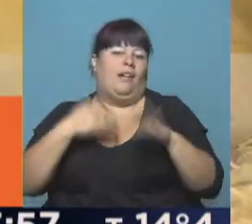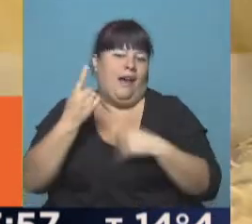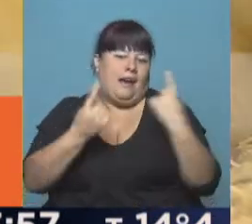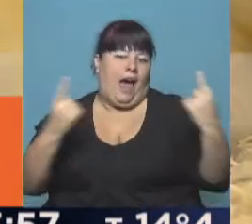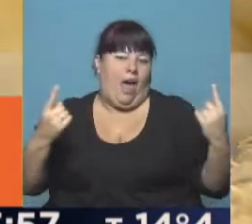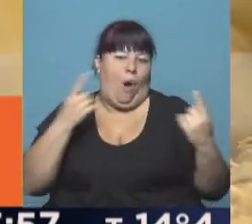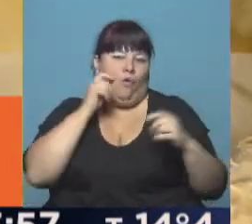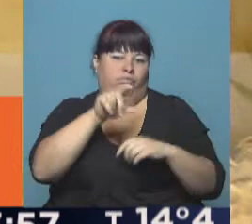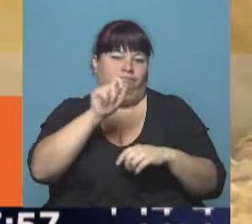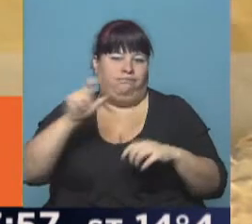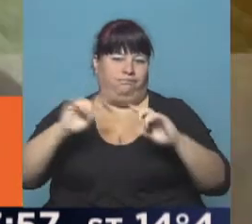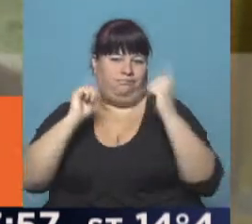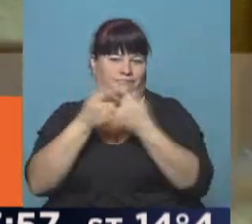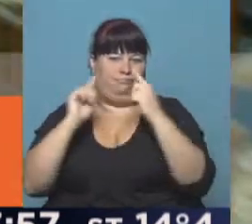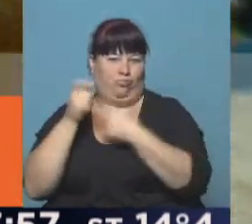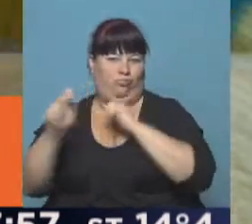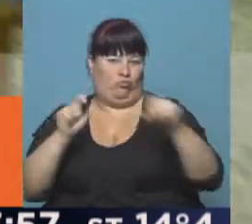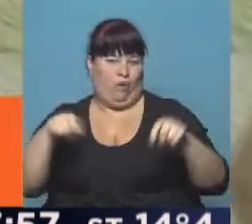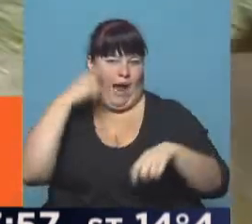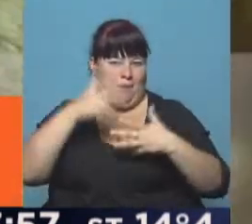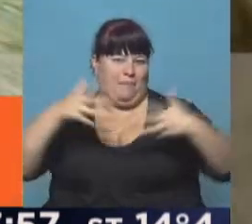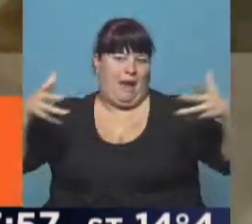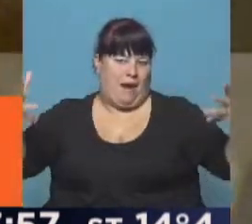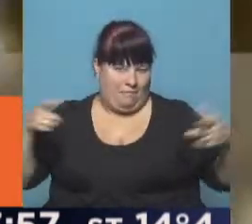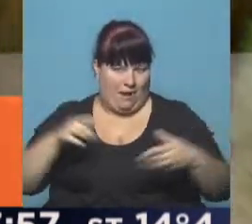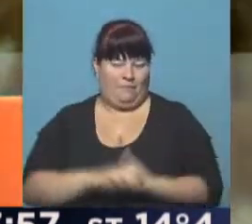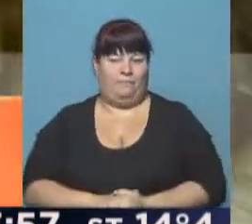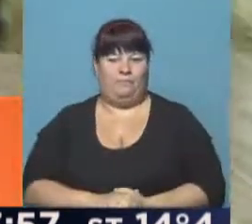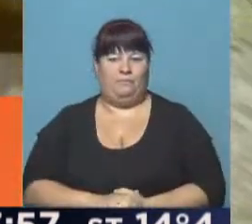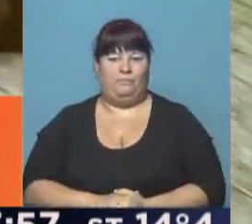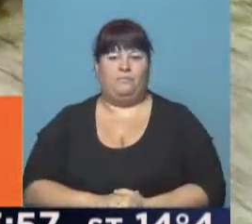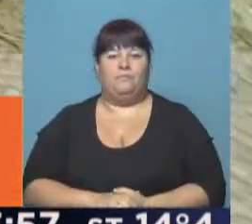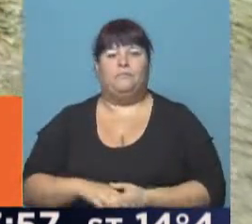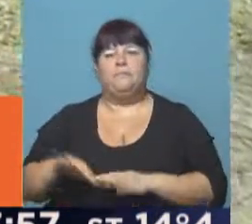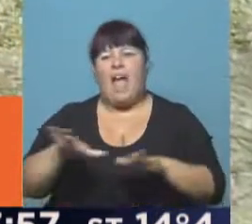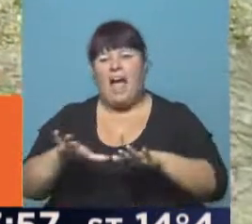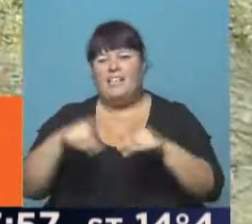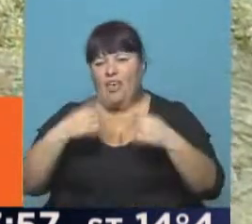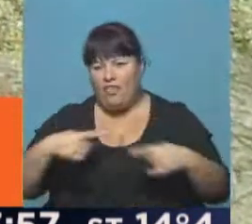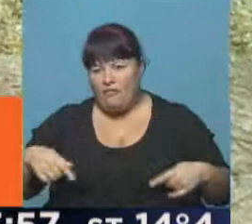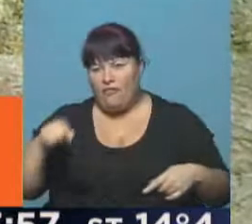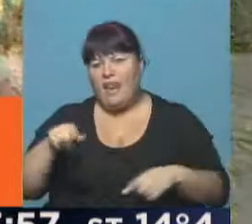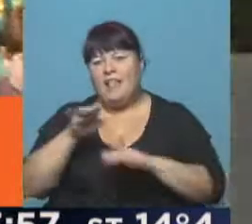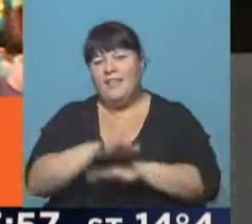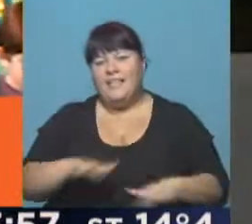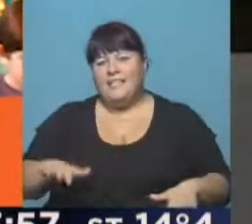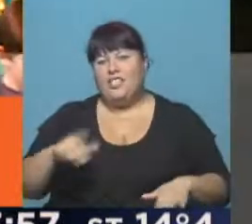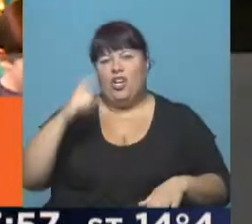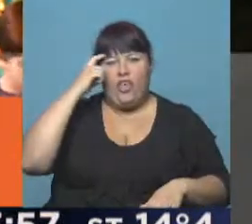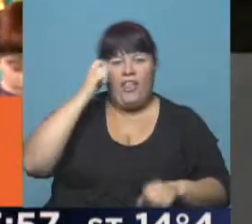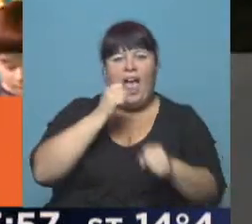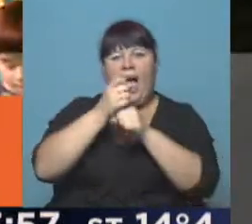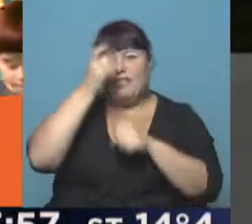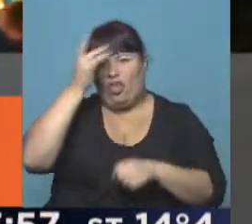uno se representa en cada uno de los pabellones que hay con sus animales más grandes. Tenemos actividades de todo tipo para chicos desde 10 a